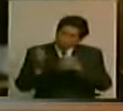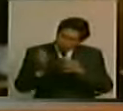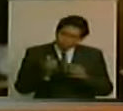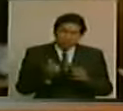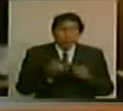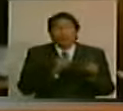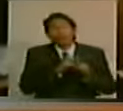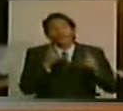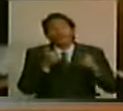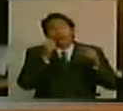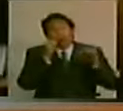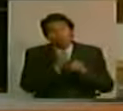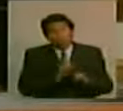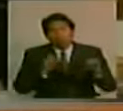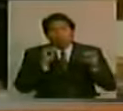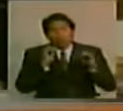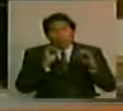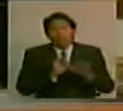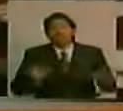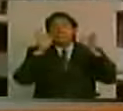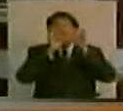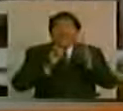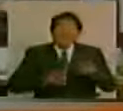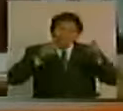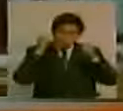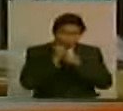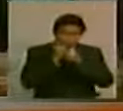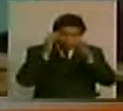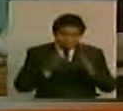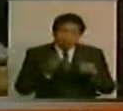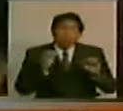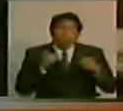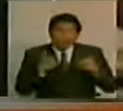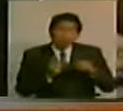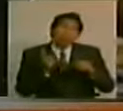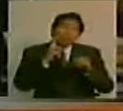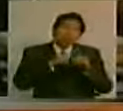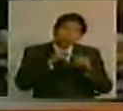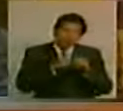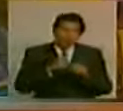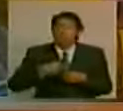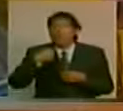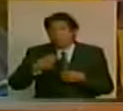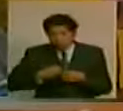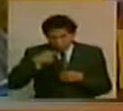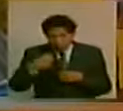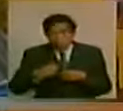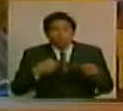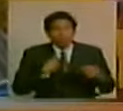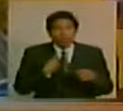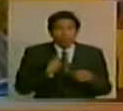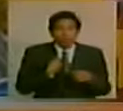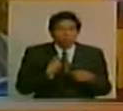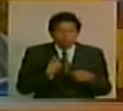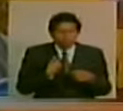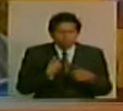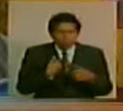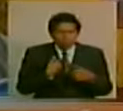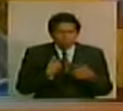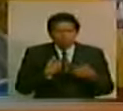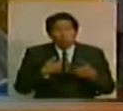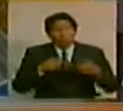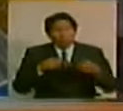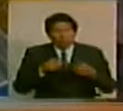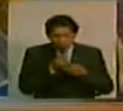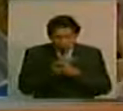importante es que los trabajadores también tendrán participación en la administración de los aportes. Por lo tanto, nosotros vamos a ser los vigilantes y